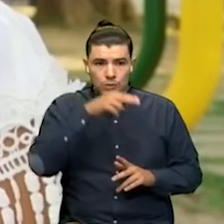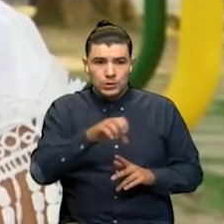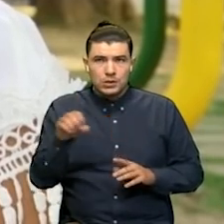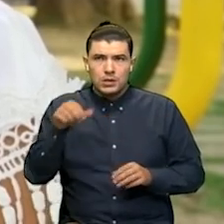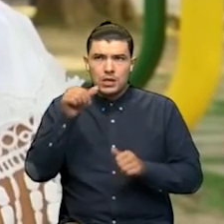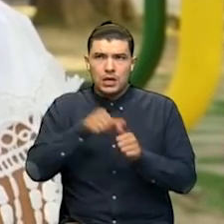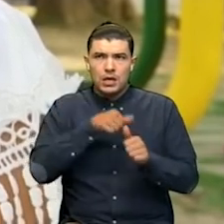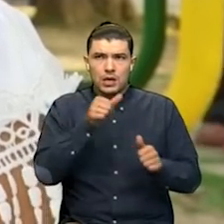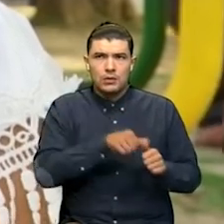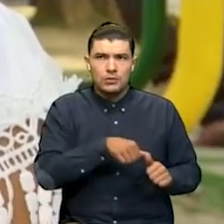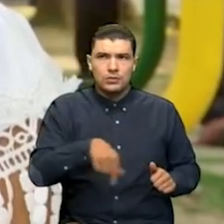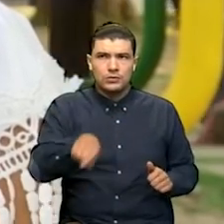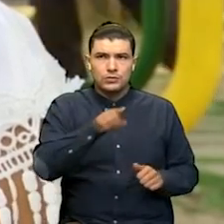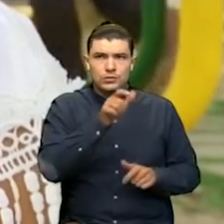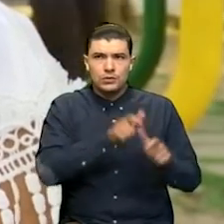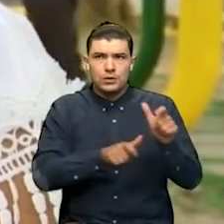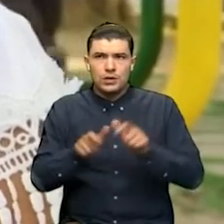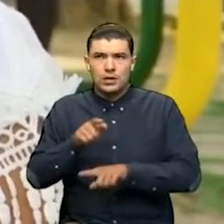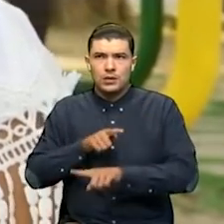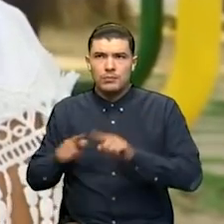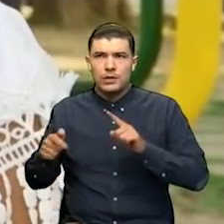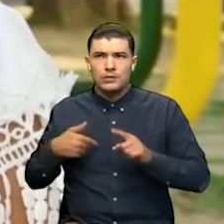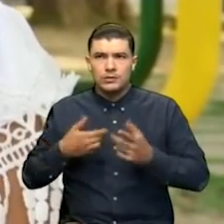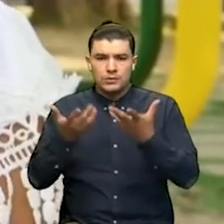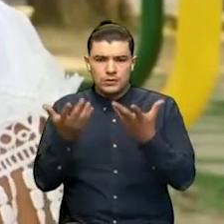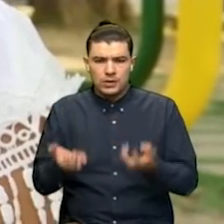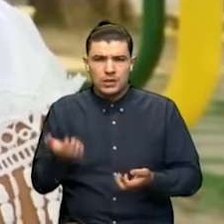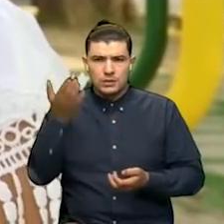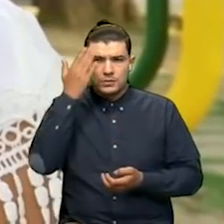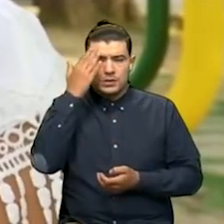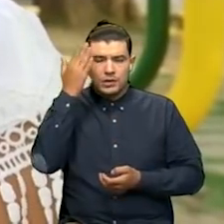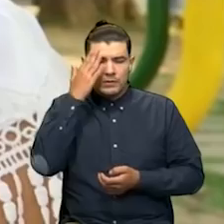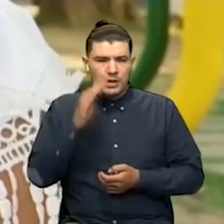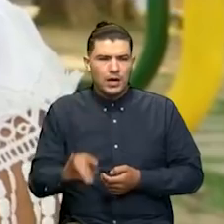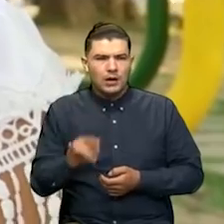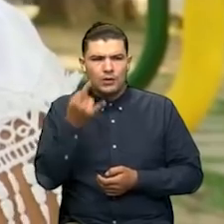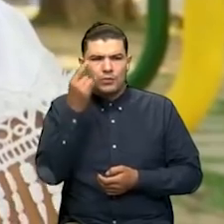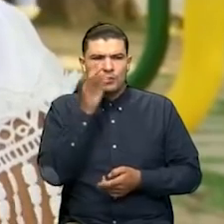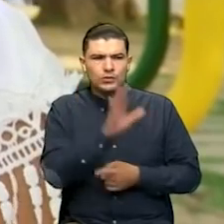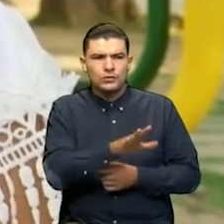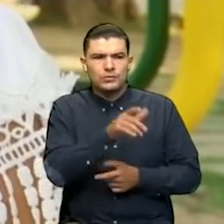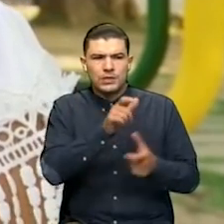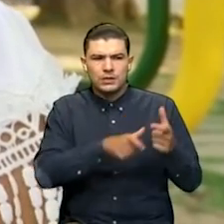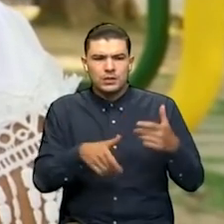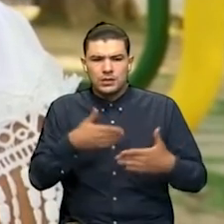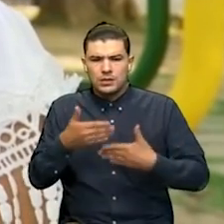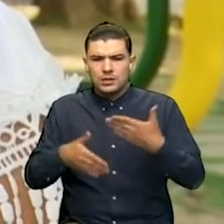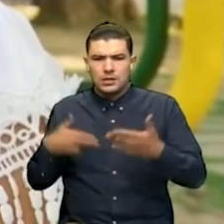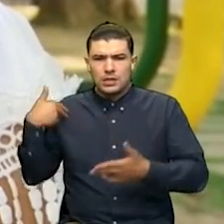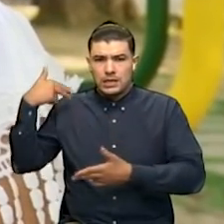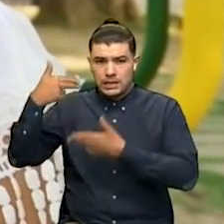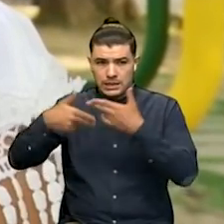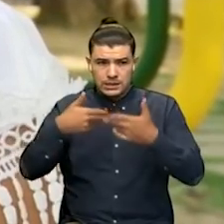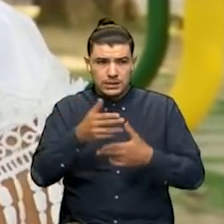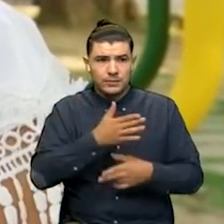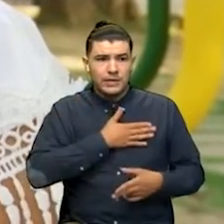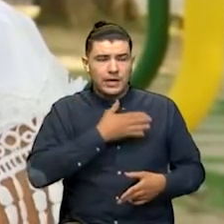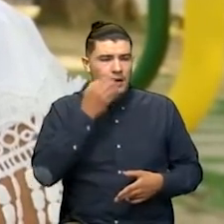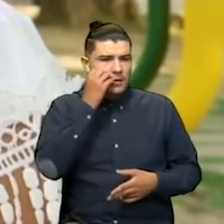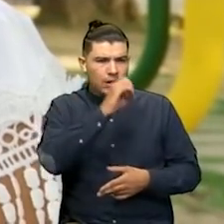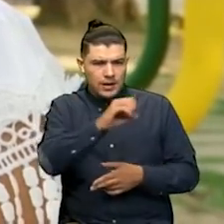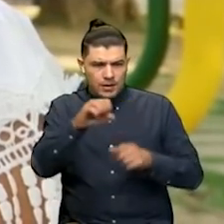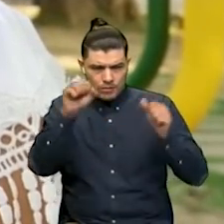cada uno de ellos. Quisiera saber si aún estando en trámite la sucesión